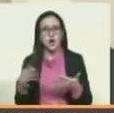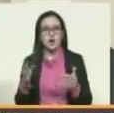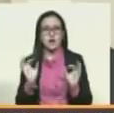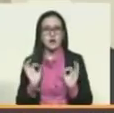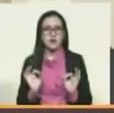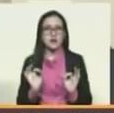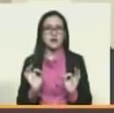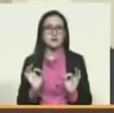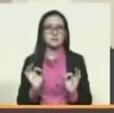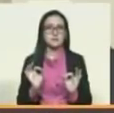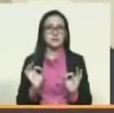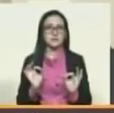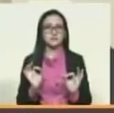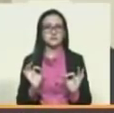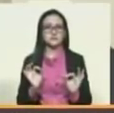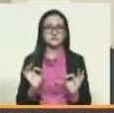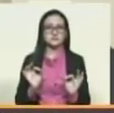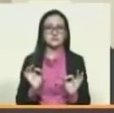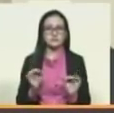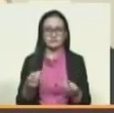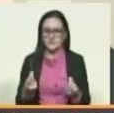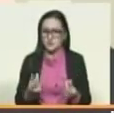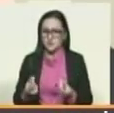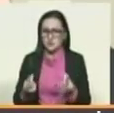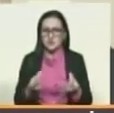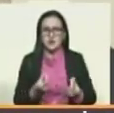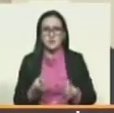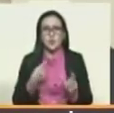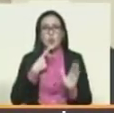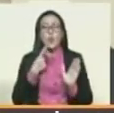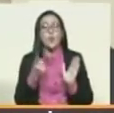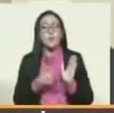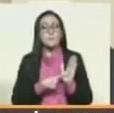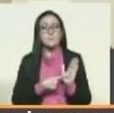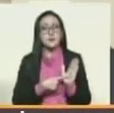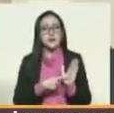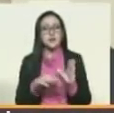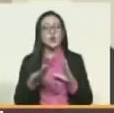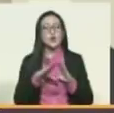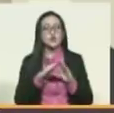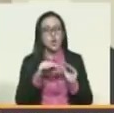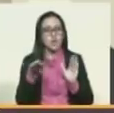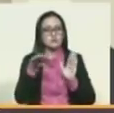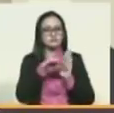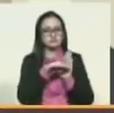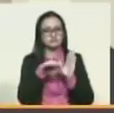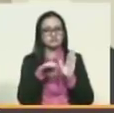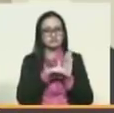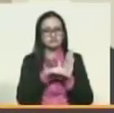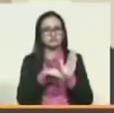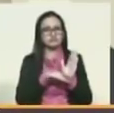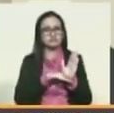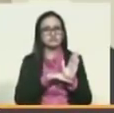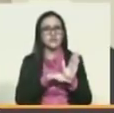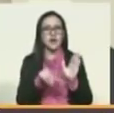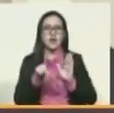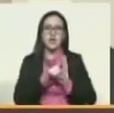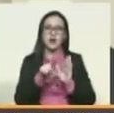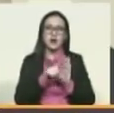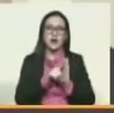y marchando a gran velocidad, cumpliendo con todos y cada uno de los requisitos